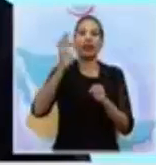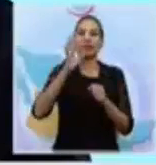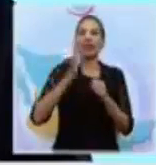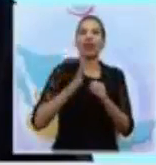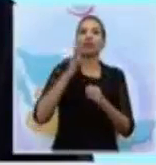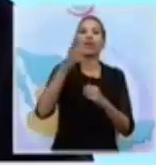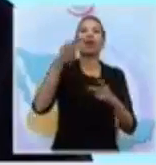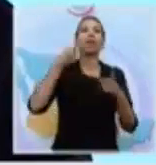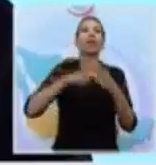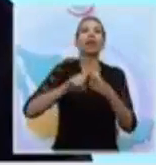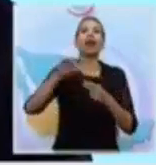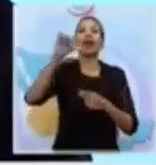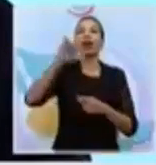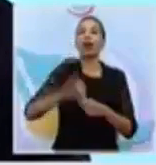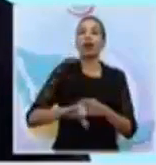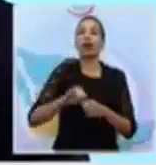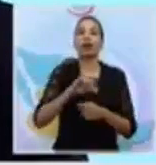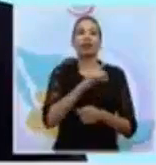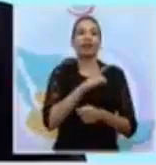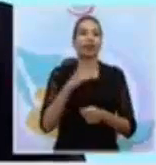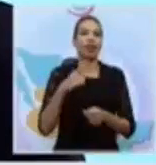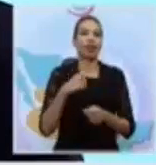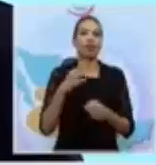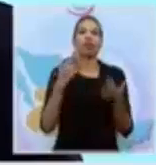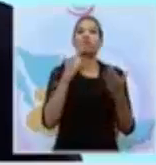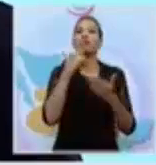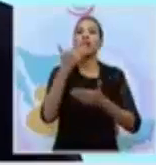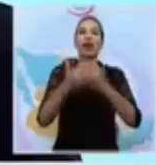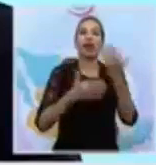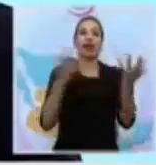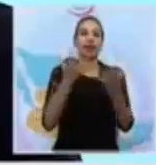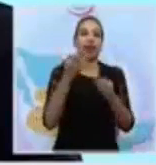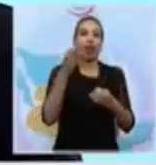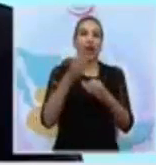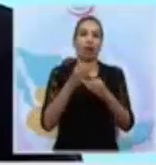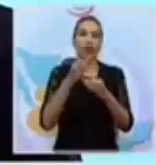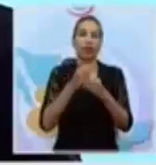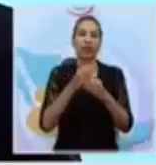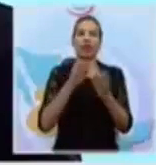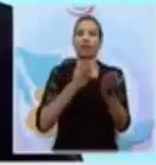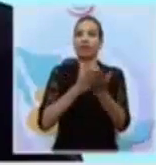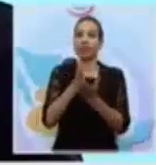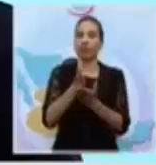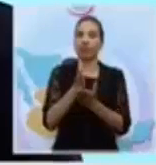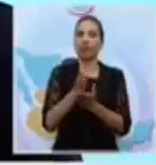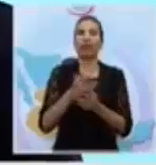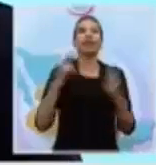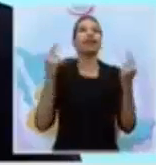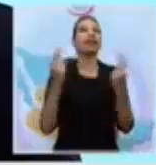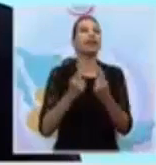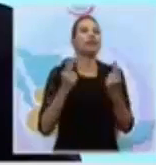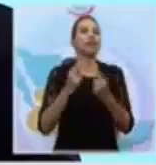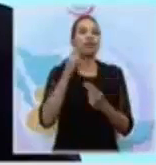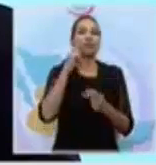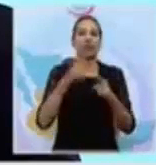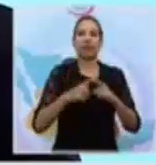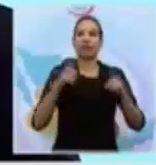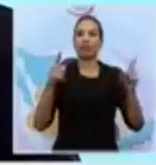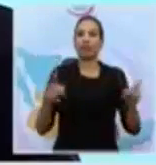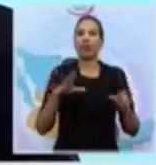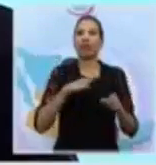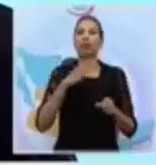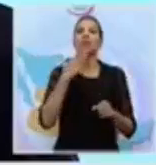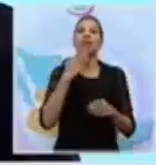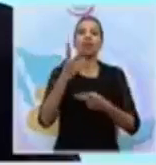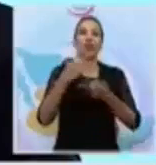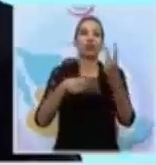plazo empieza hoy, debemos actuar desde ahora en esa dirección. Es necesario distinguir entre estados de